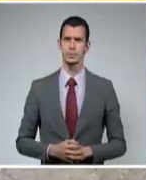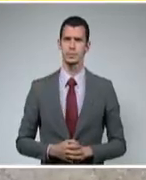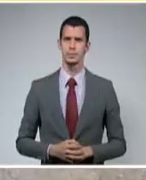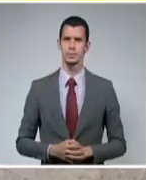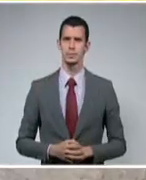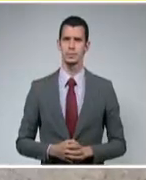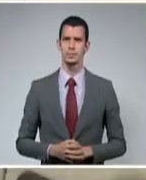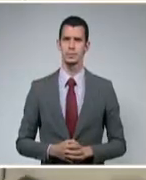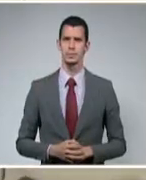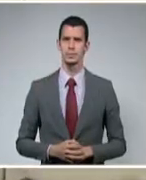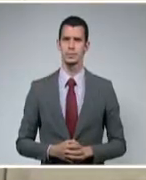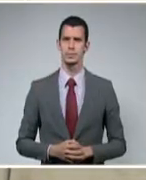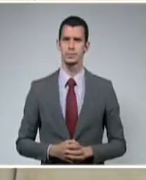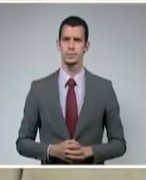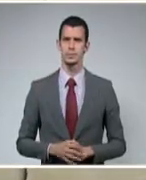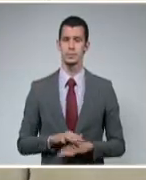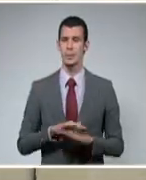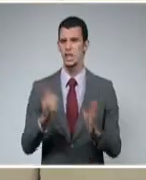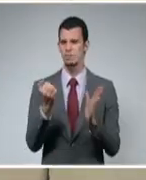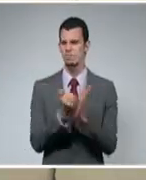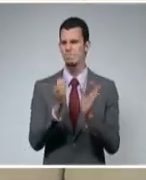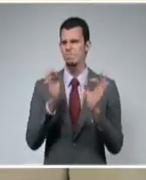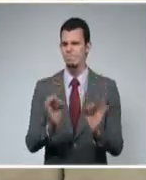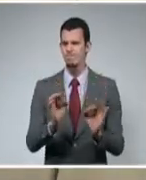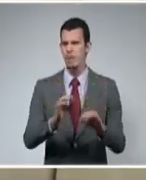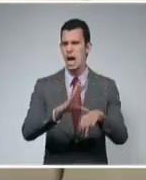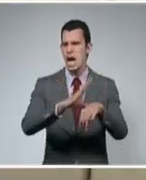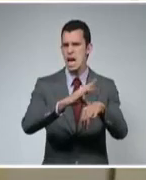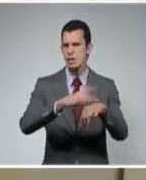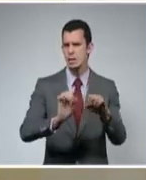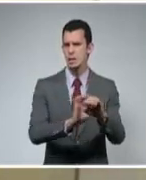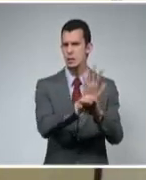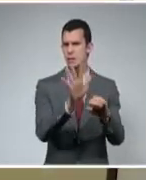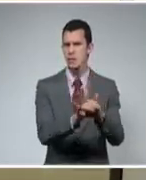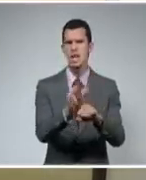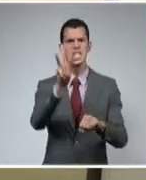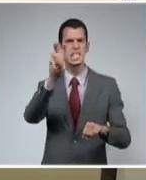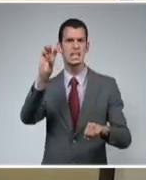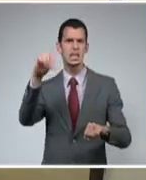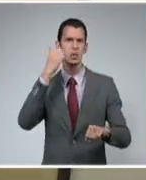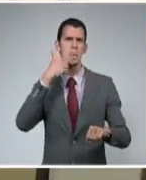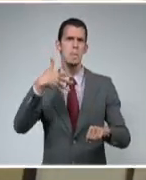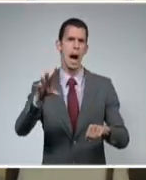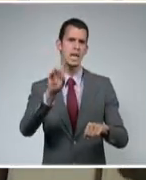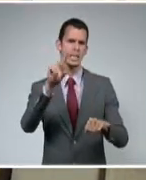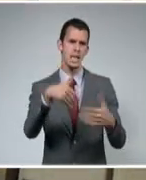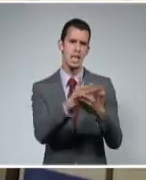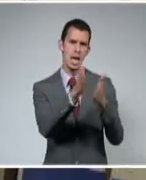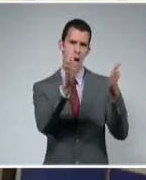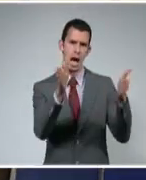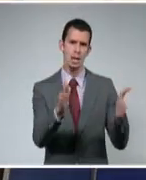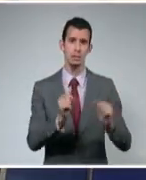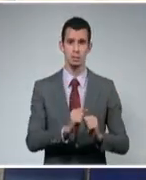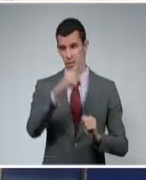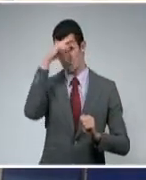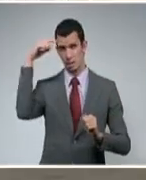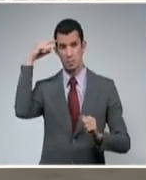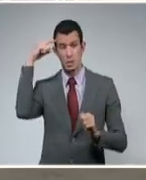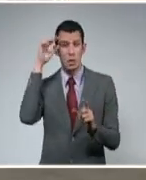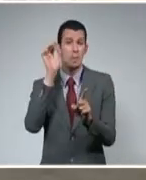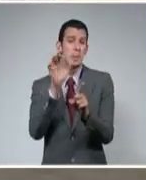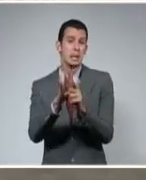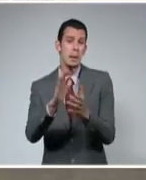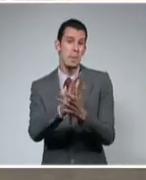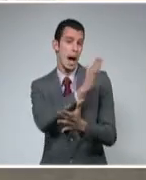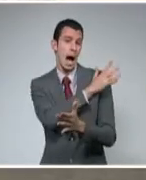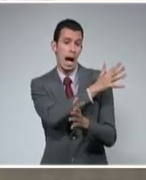más de 300 casos confirmados en los últimos 15 días, Sancti Spíritus presenta su peor panorama epidemiológico desde el inicio de la pandemia